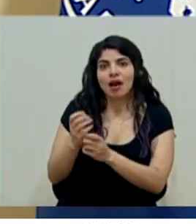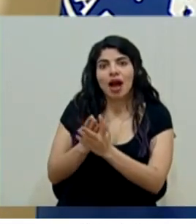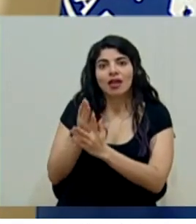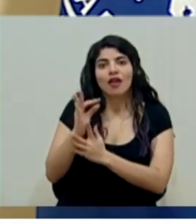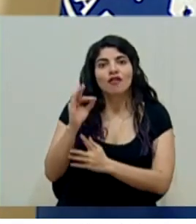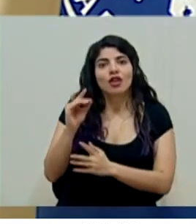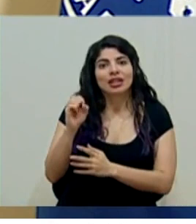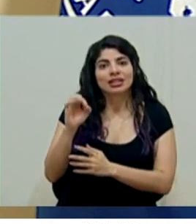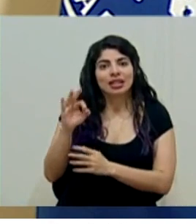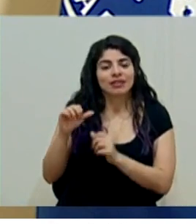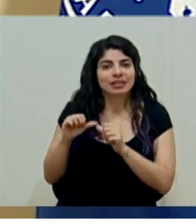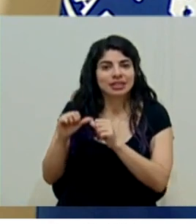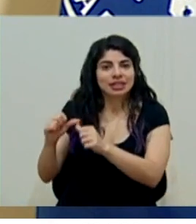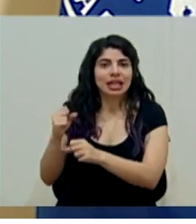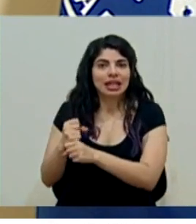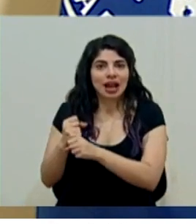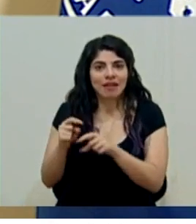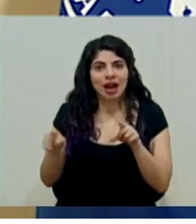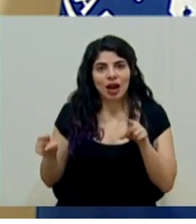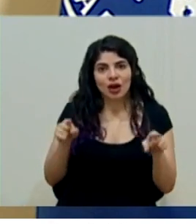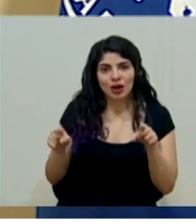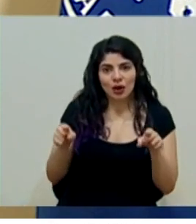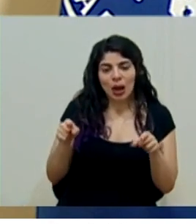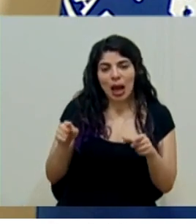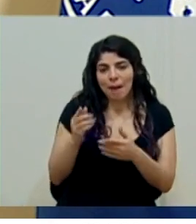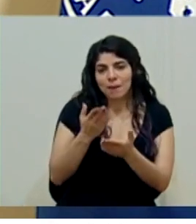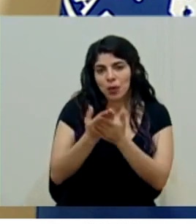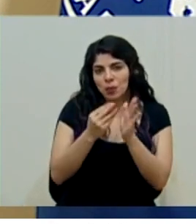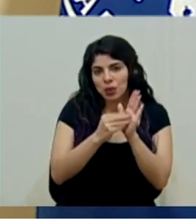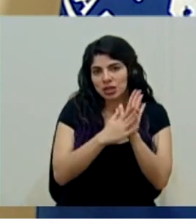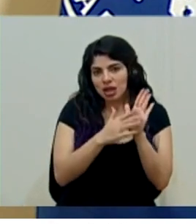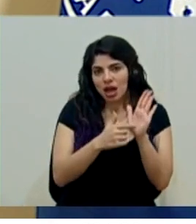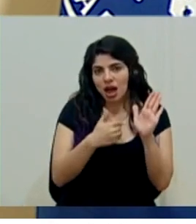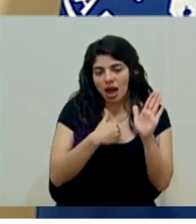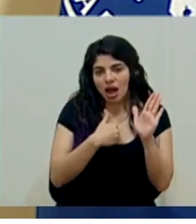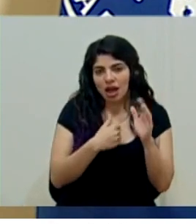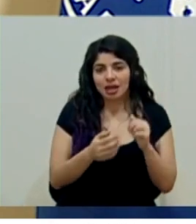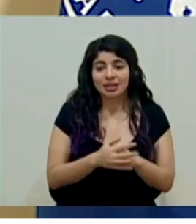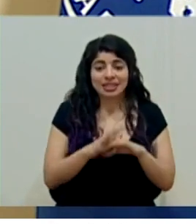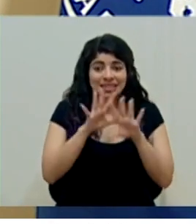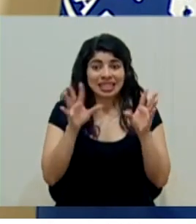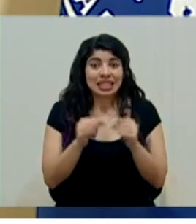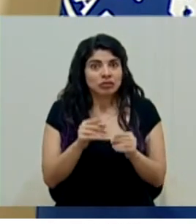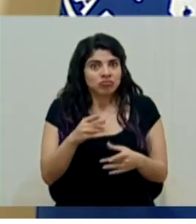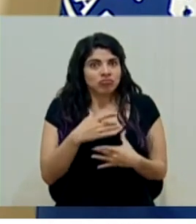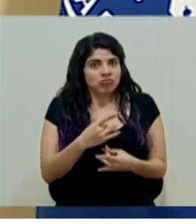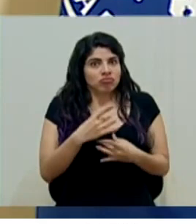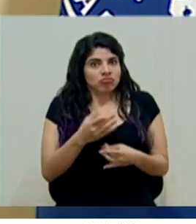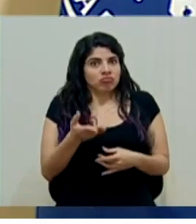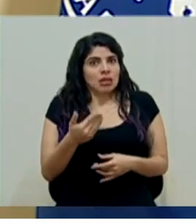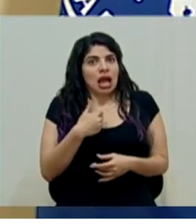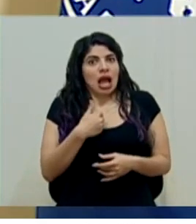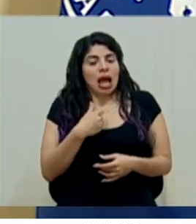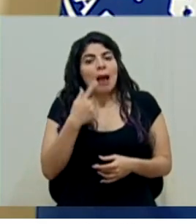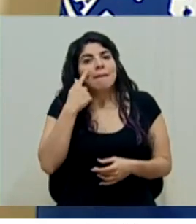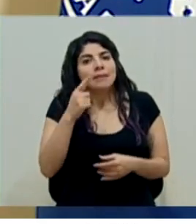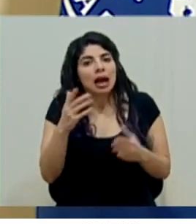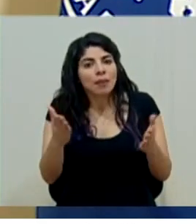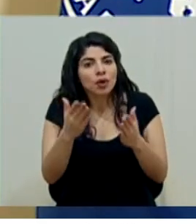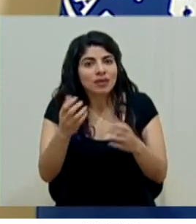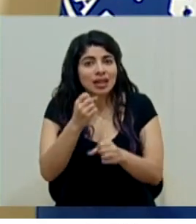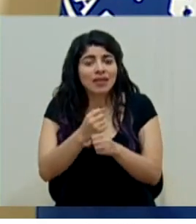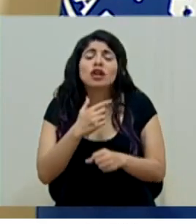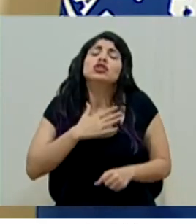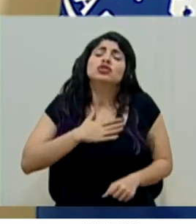FODESAF. Eso es algo que está en esa parte de la propuesta. Creo que eso es algo atractivo que tiene también para la generación de empleo.